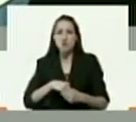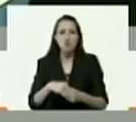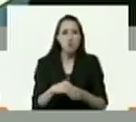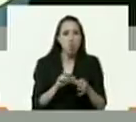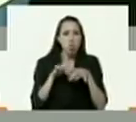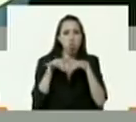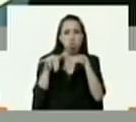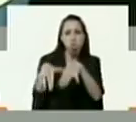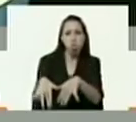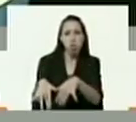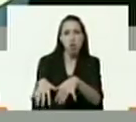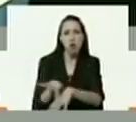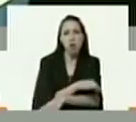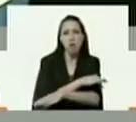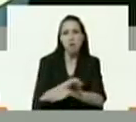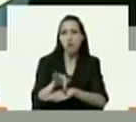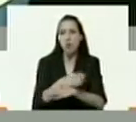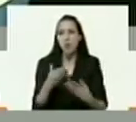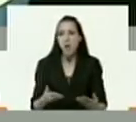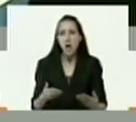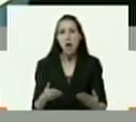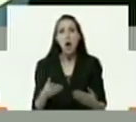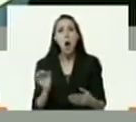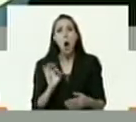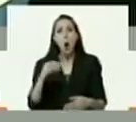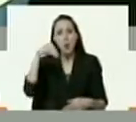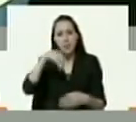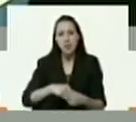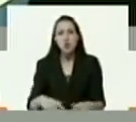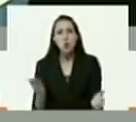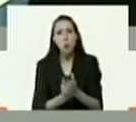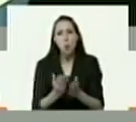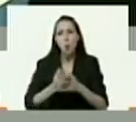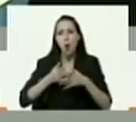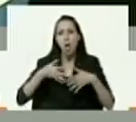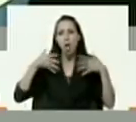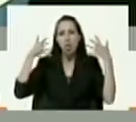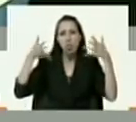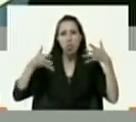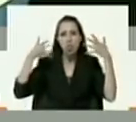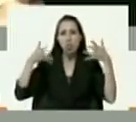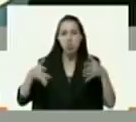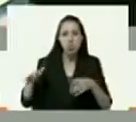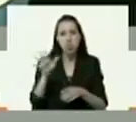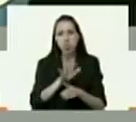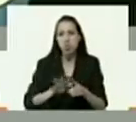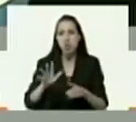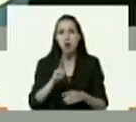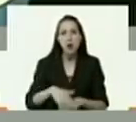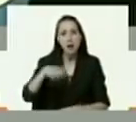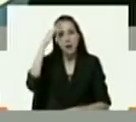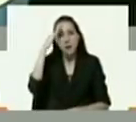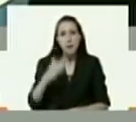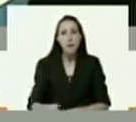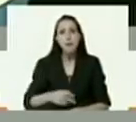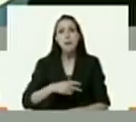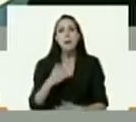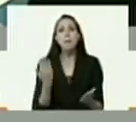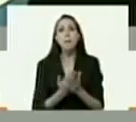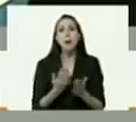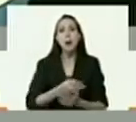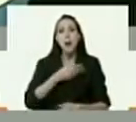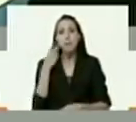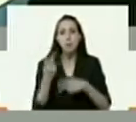las economías, lo hacen en sus escuelas militares, donde forman a los militares, y sus escuelas políticas, donde forman a la